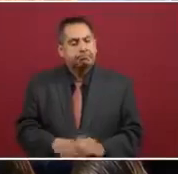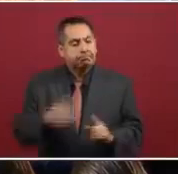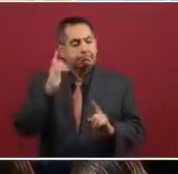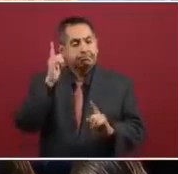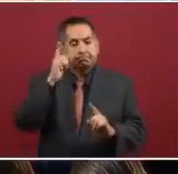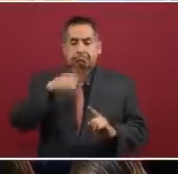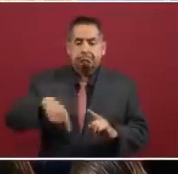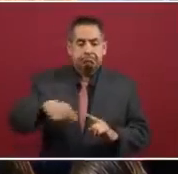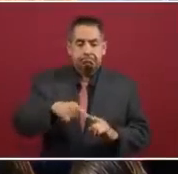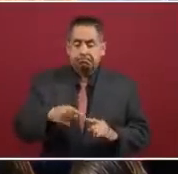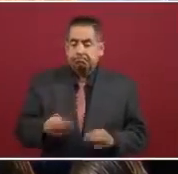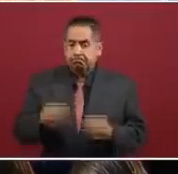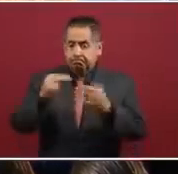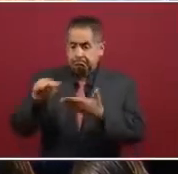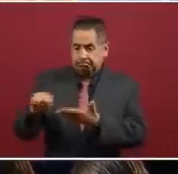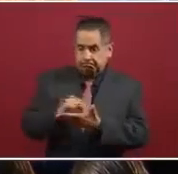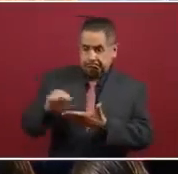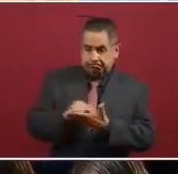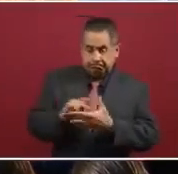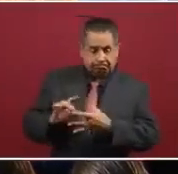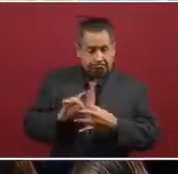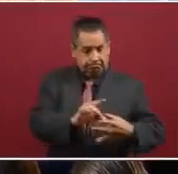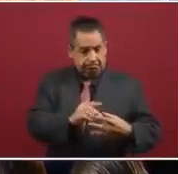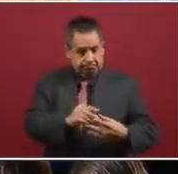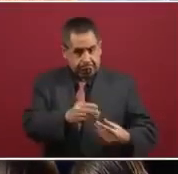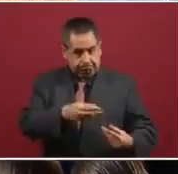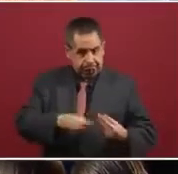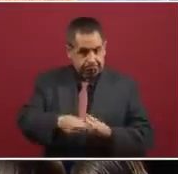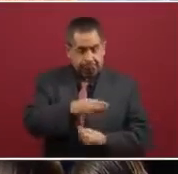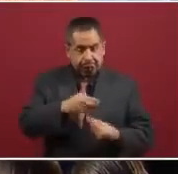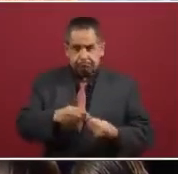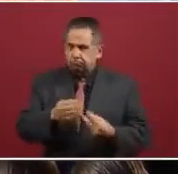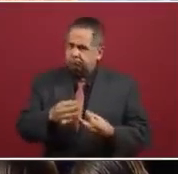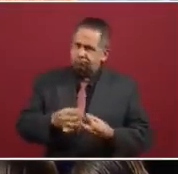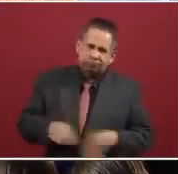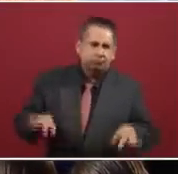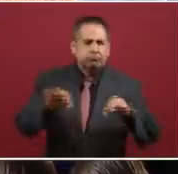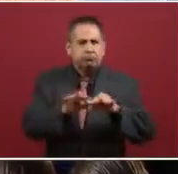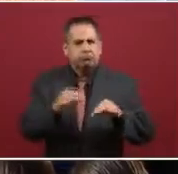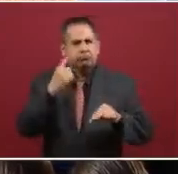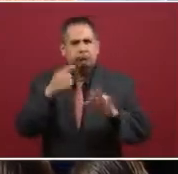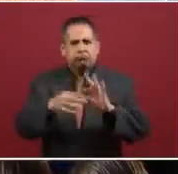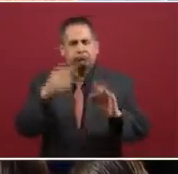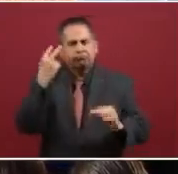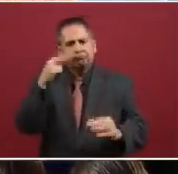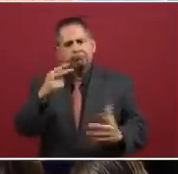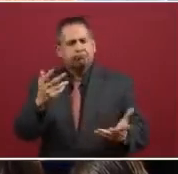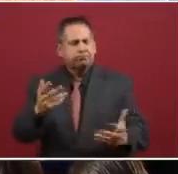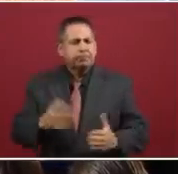Esperamos que esta transacción, que es de gran importancia,